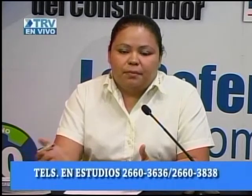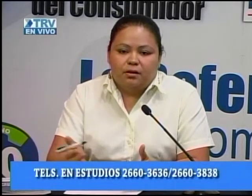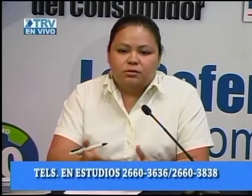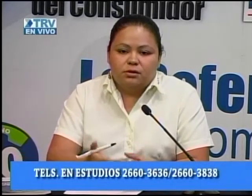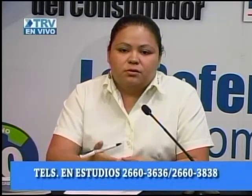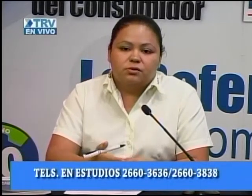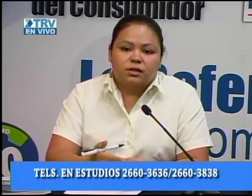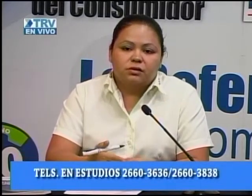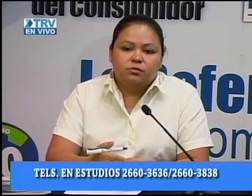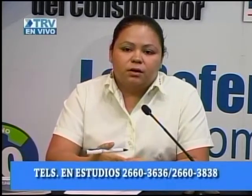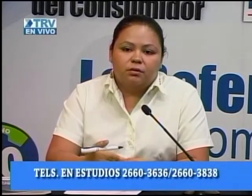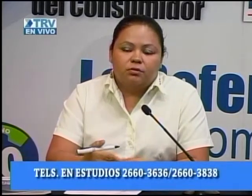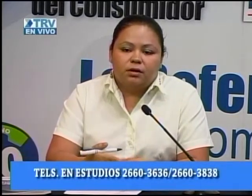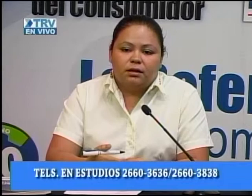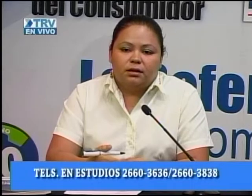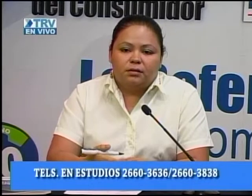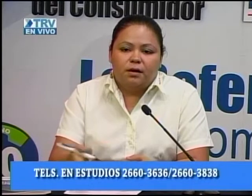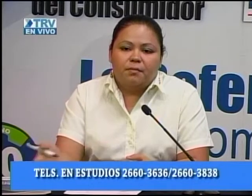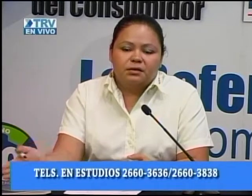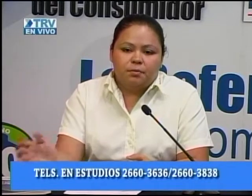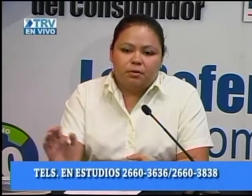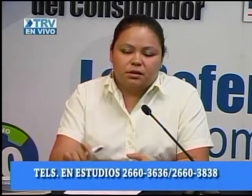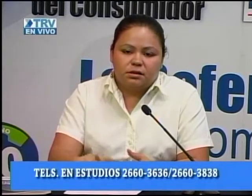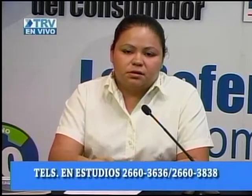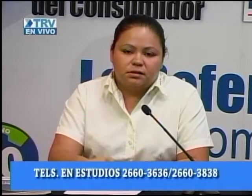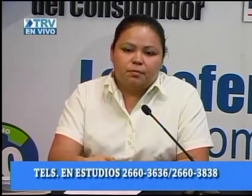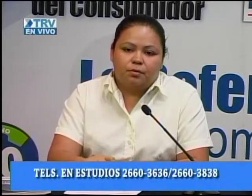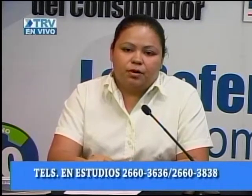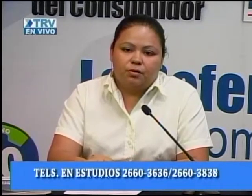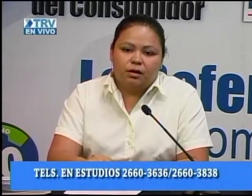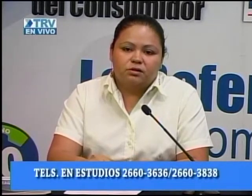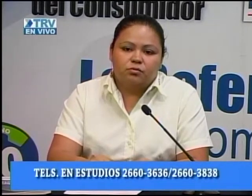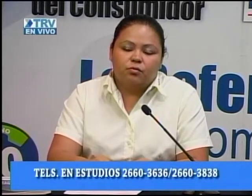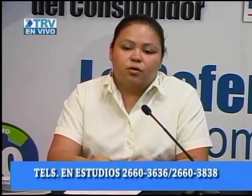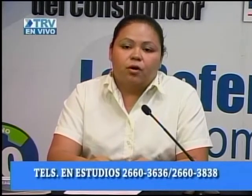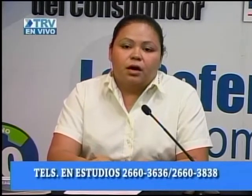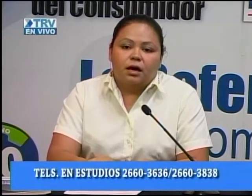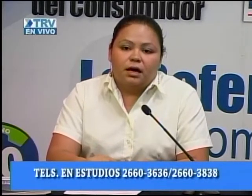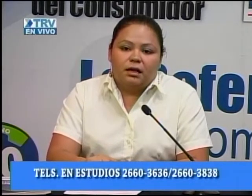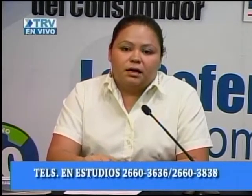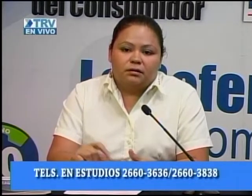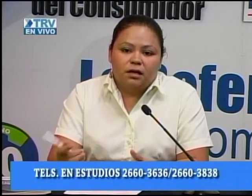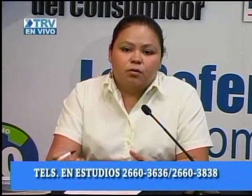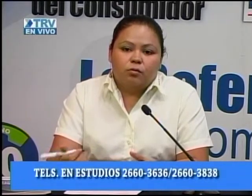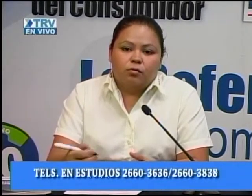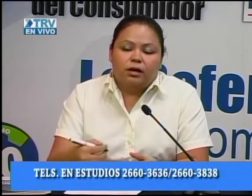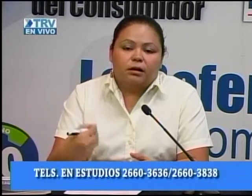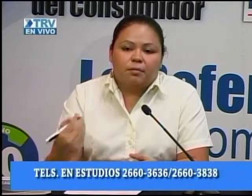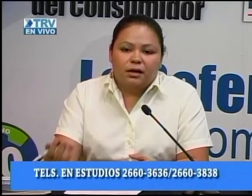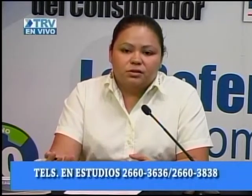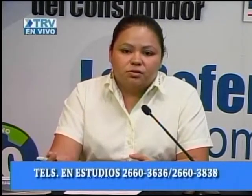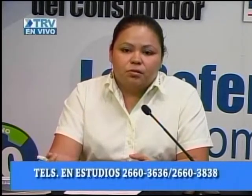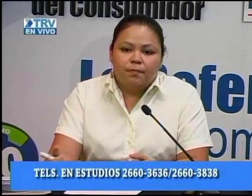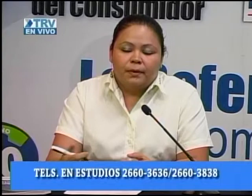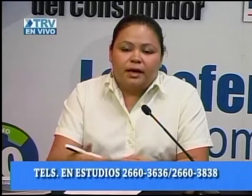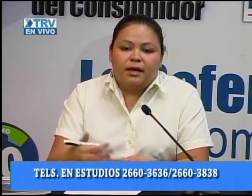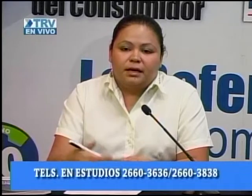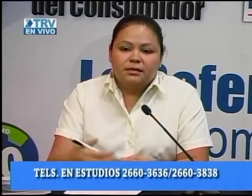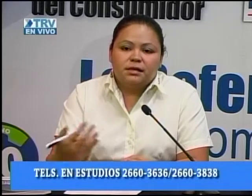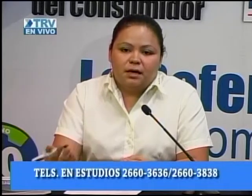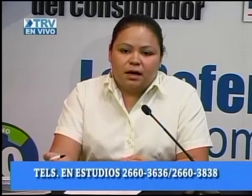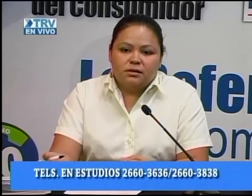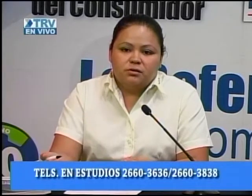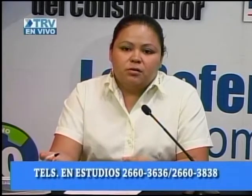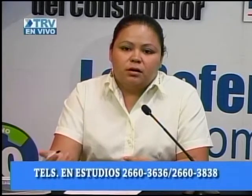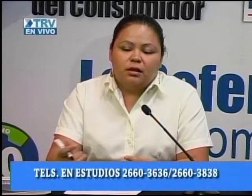garantía, pero si ustedes tuvieron durante tres meses, por decirlo así, el proveedor les tuvo el artículo en reparación, en